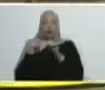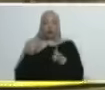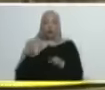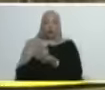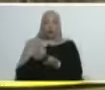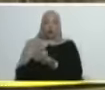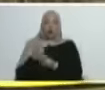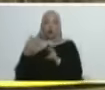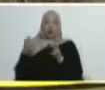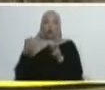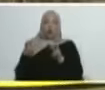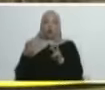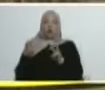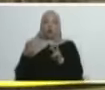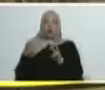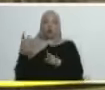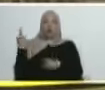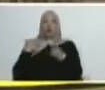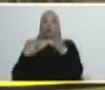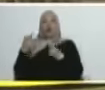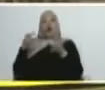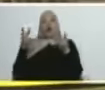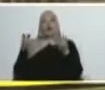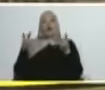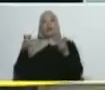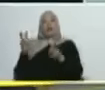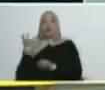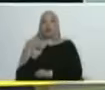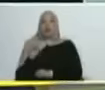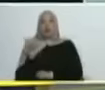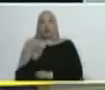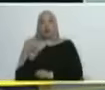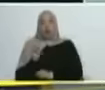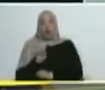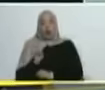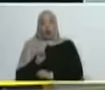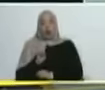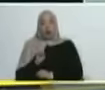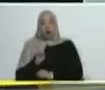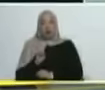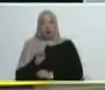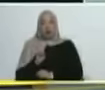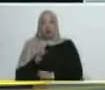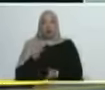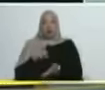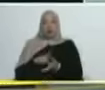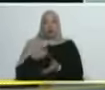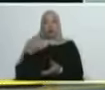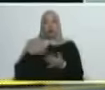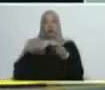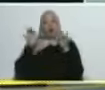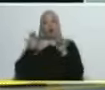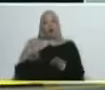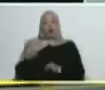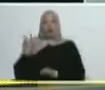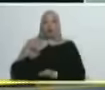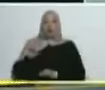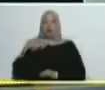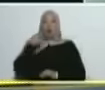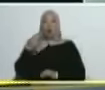época, la época de la nueva venezolanidad, la época de lo afirmativo